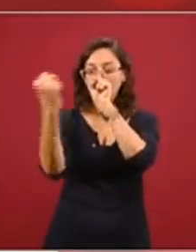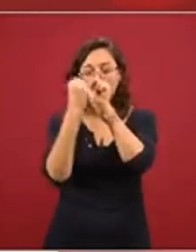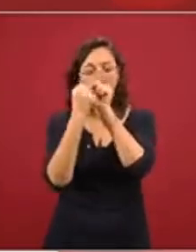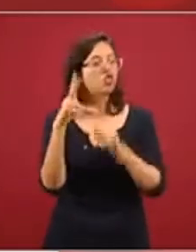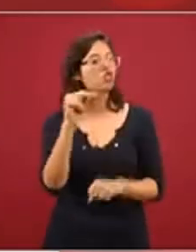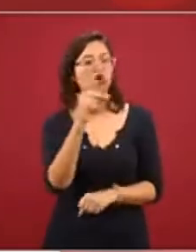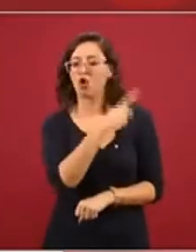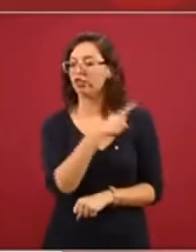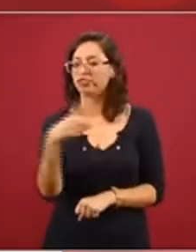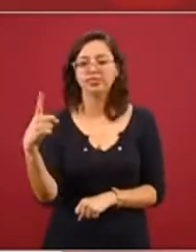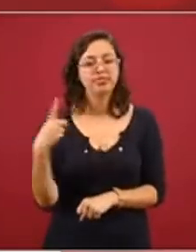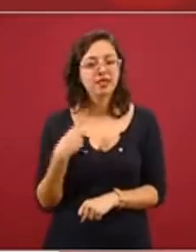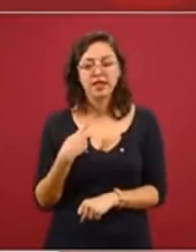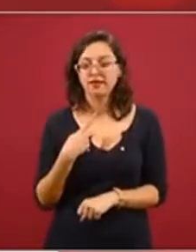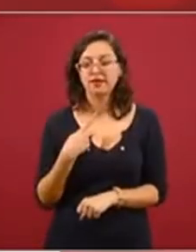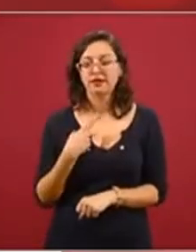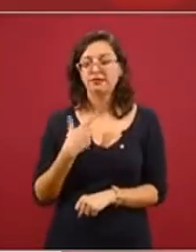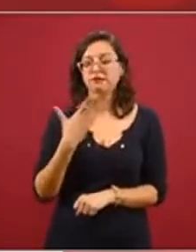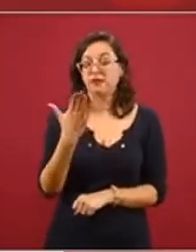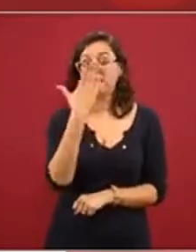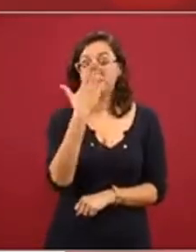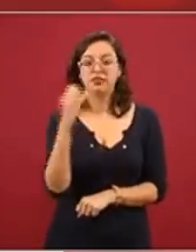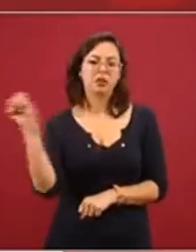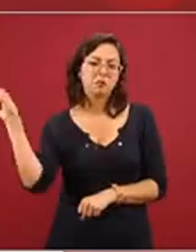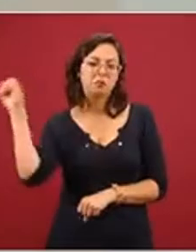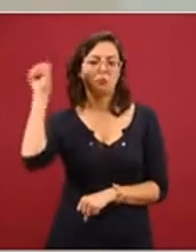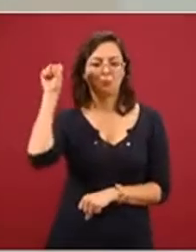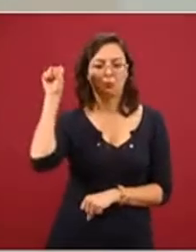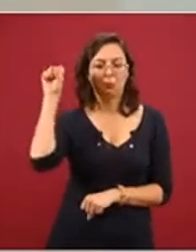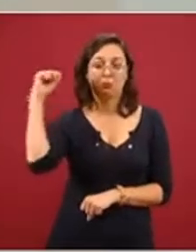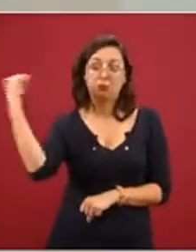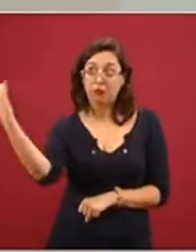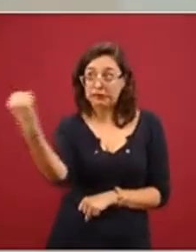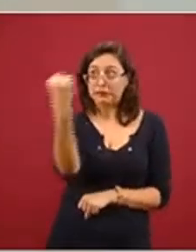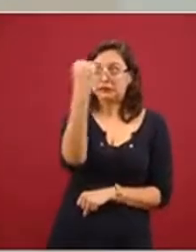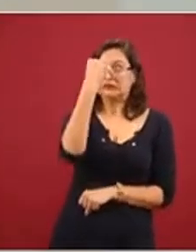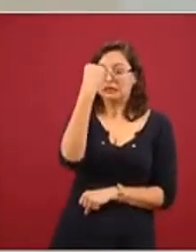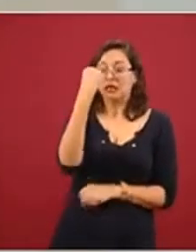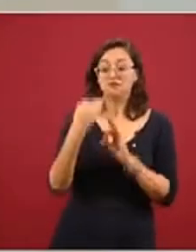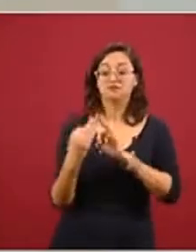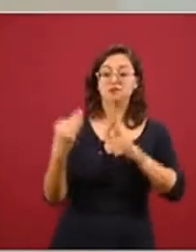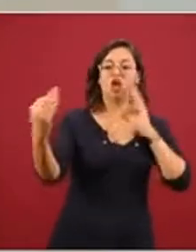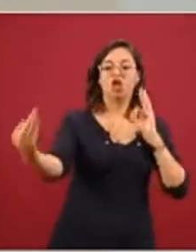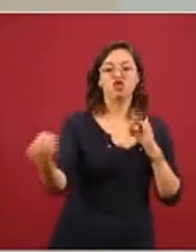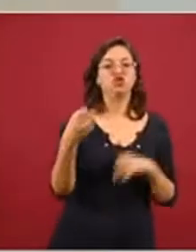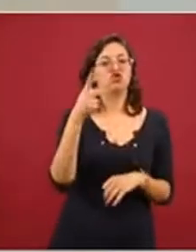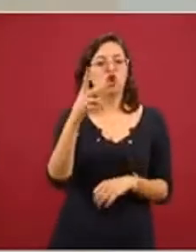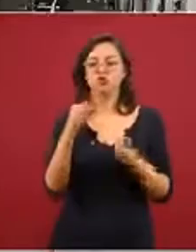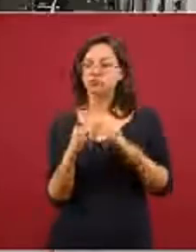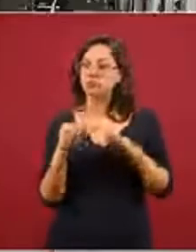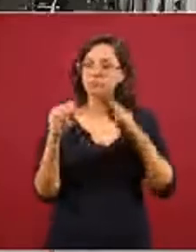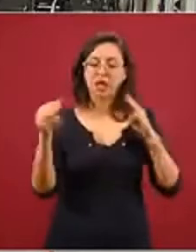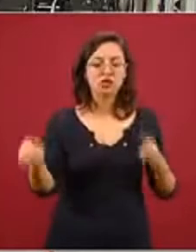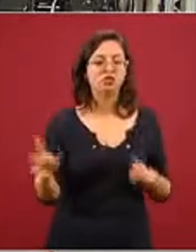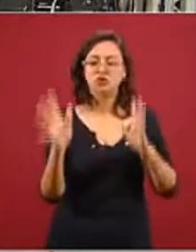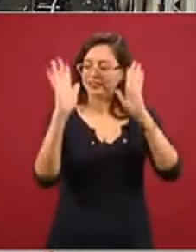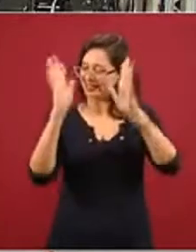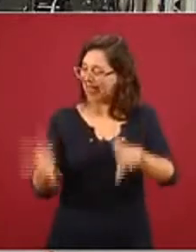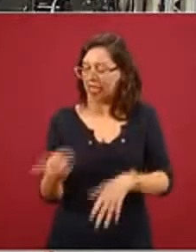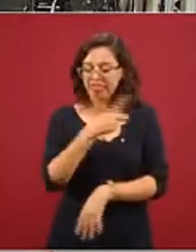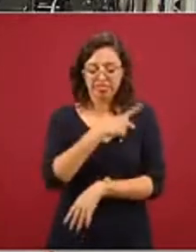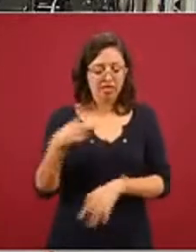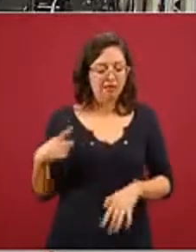otros, sobre todo en la parte frontal de la cara, del cuerpo, a menos de 2 metros de distancia, porque